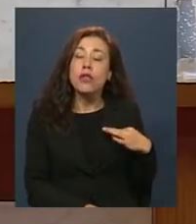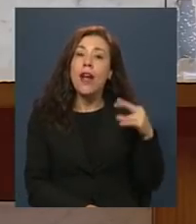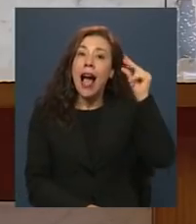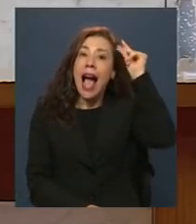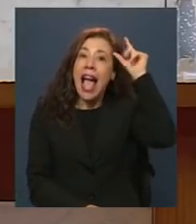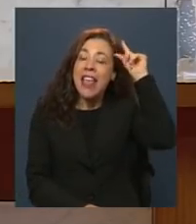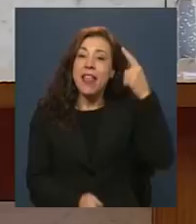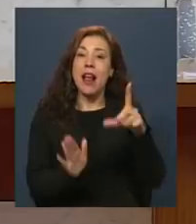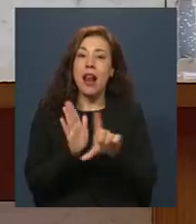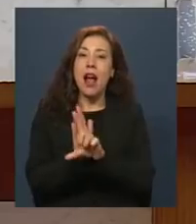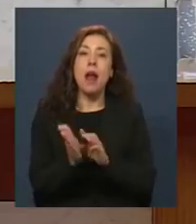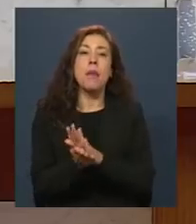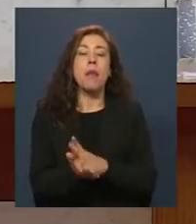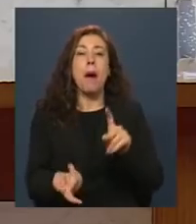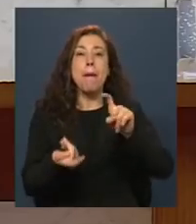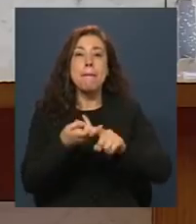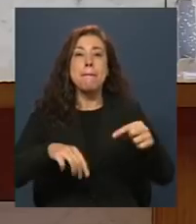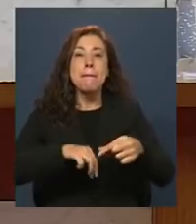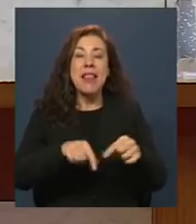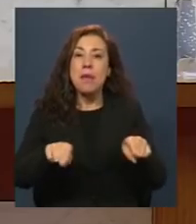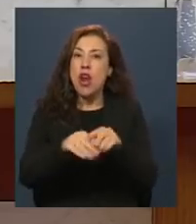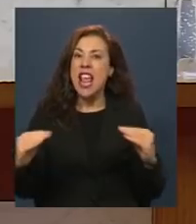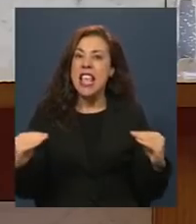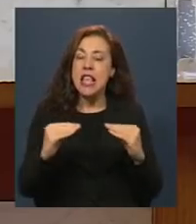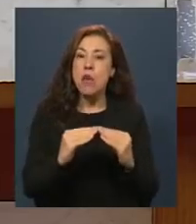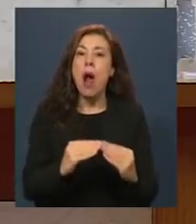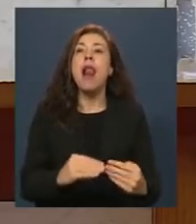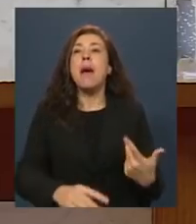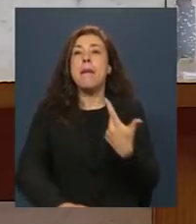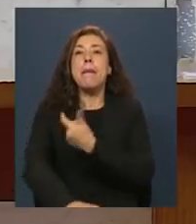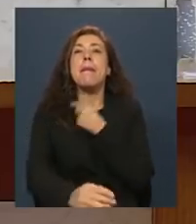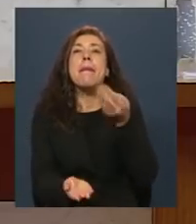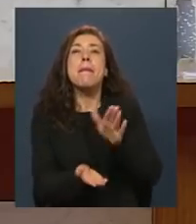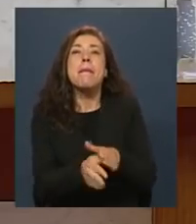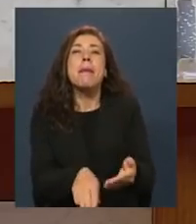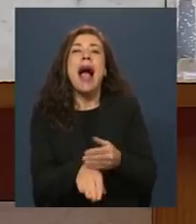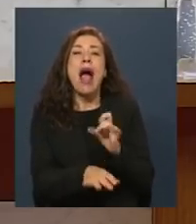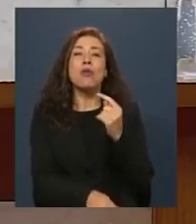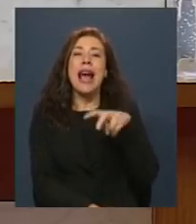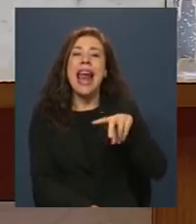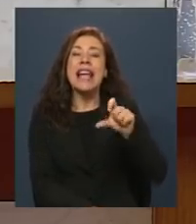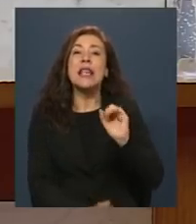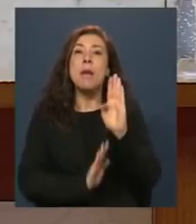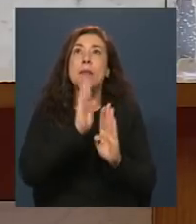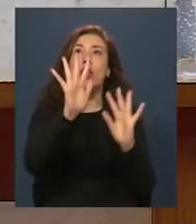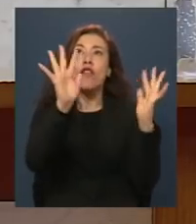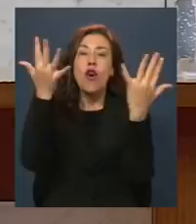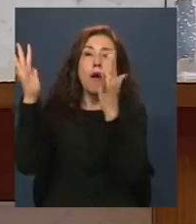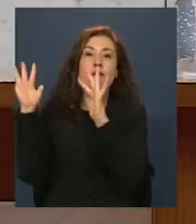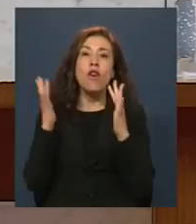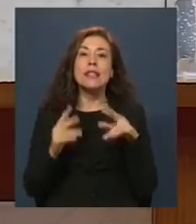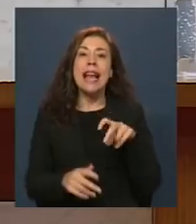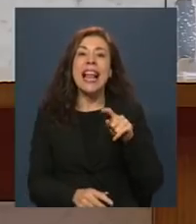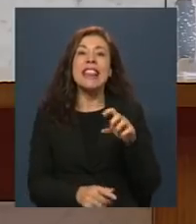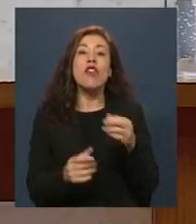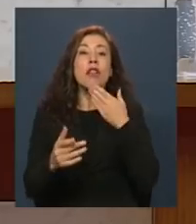iniciativas legales como matrimonio igualitario, eutanasia, protección del bosque nativo y endoso del pasaje